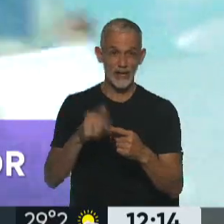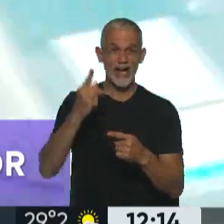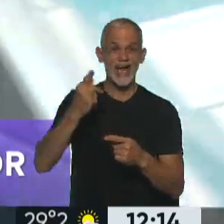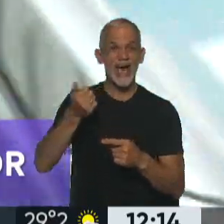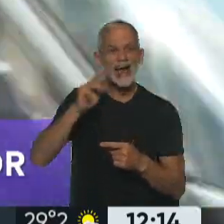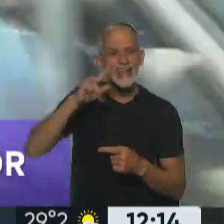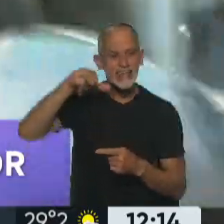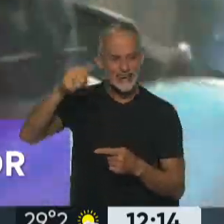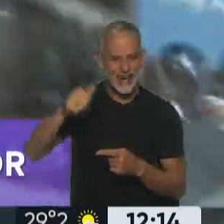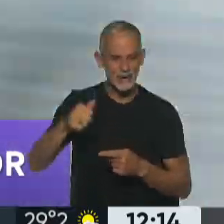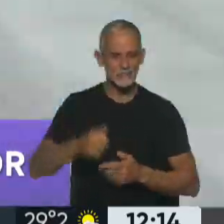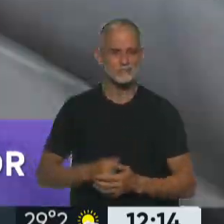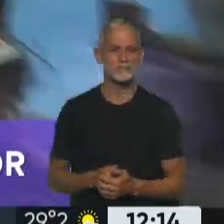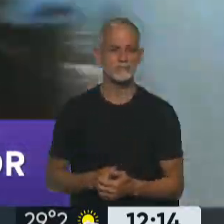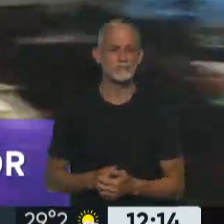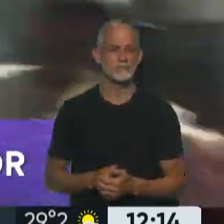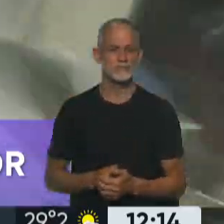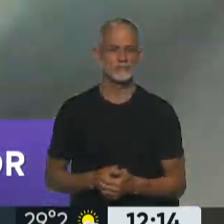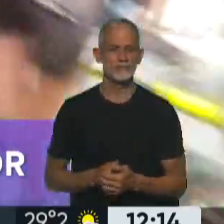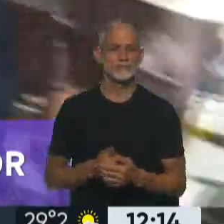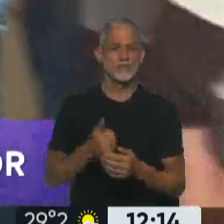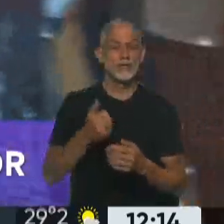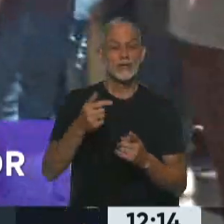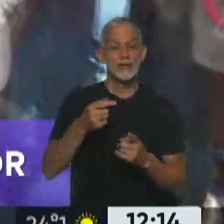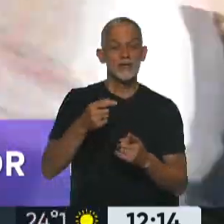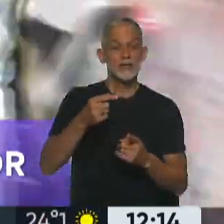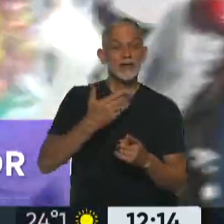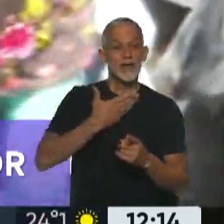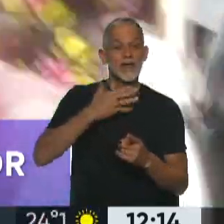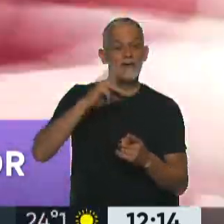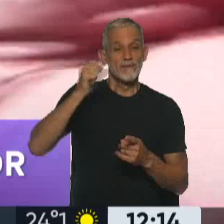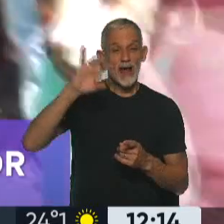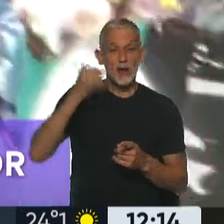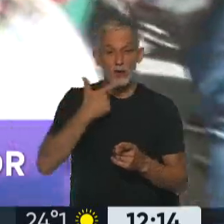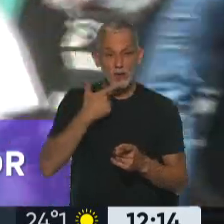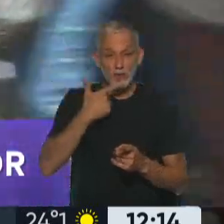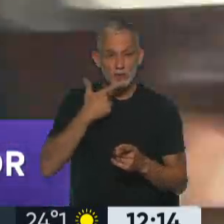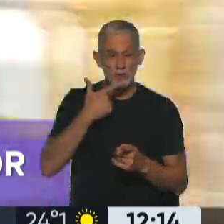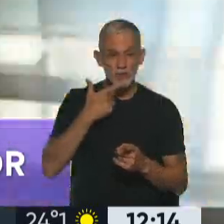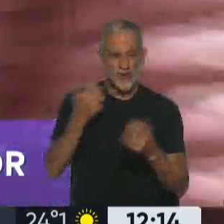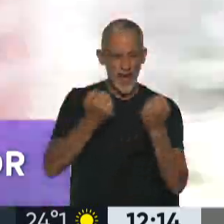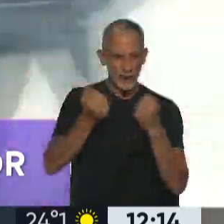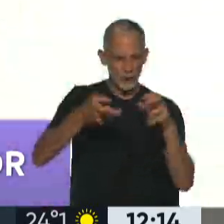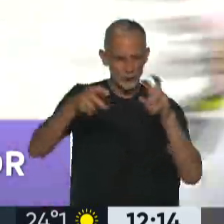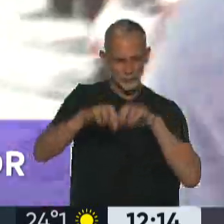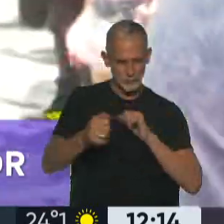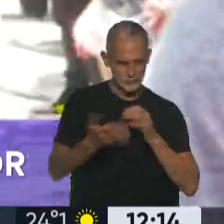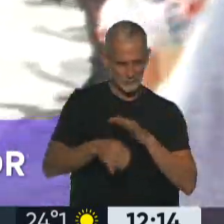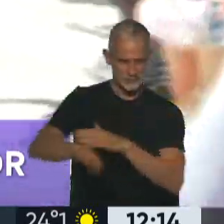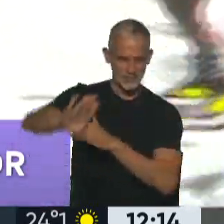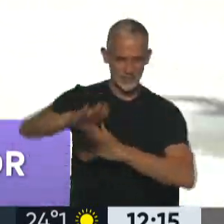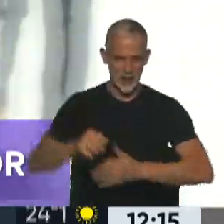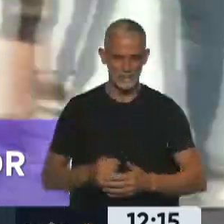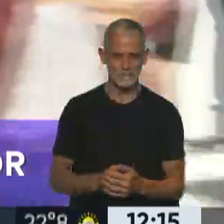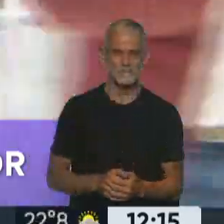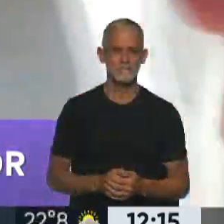Karina Milei y Guillermo Francos y Karina Milei saliendo por esta parte lateral del